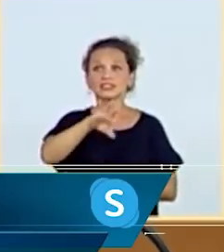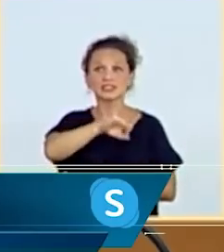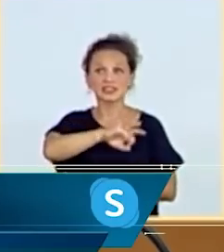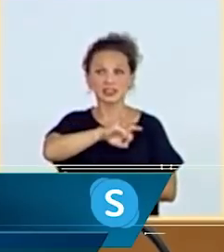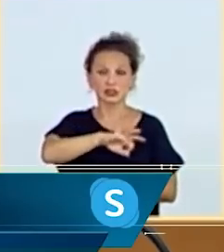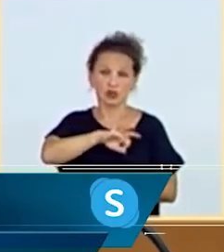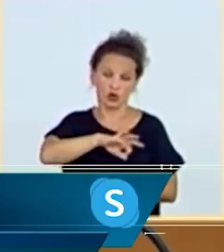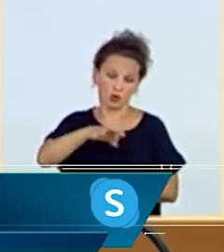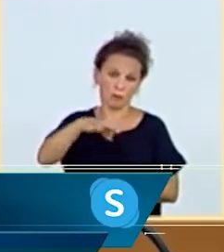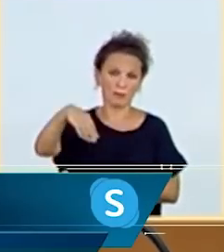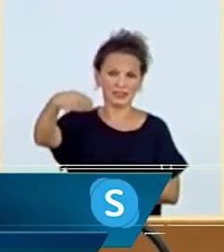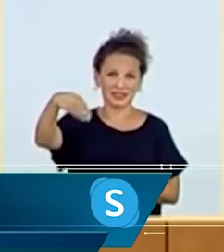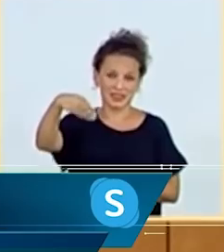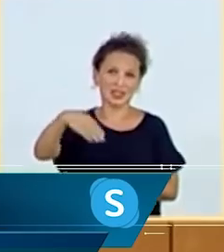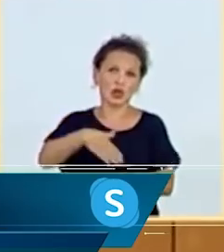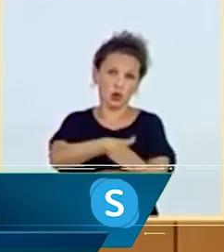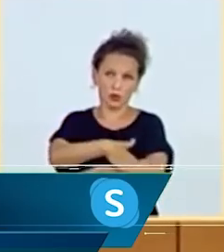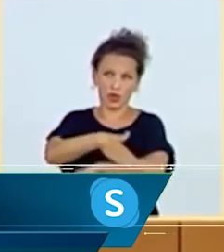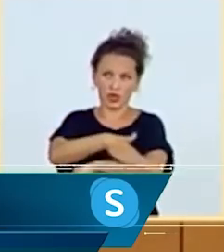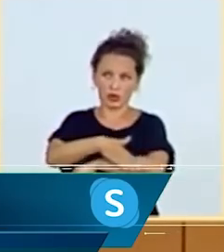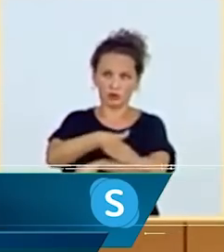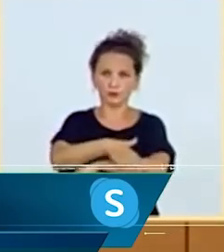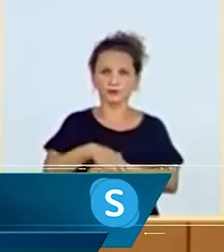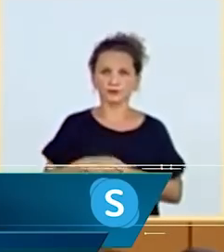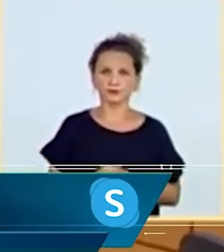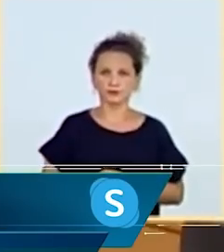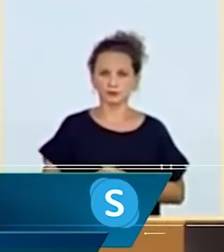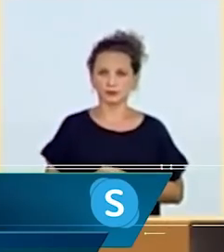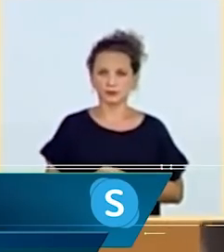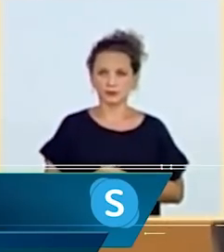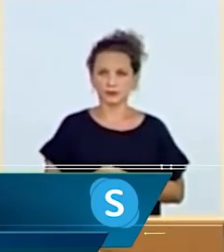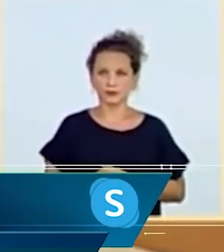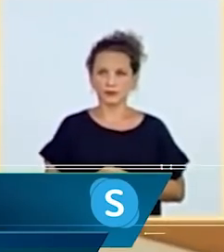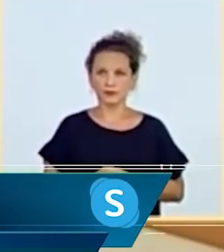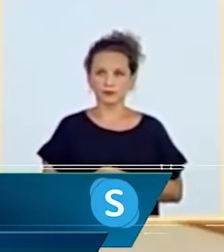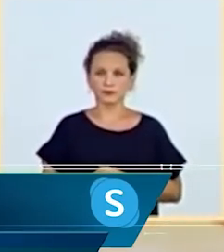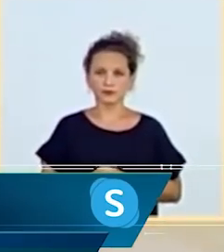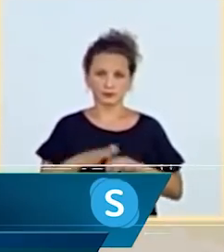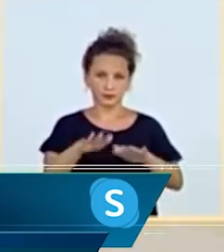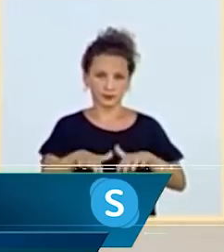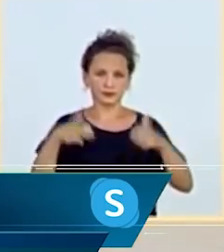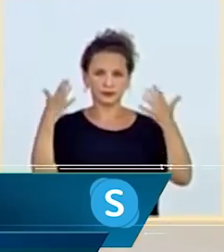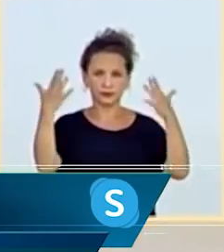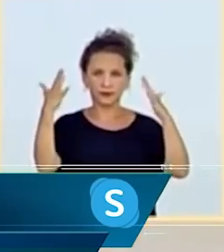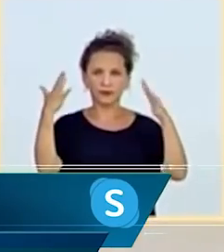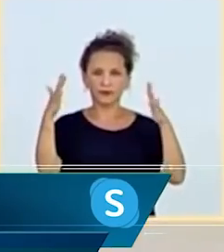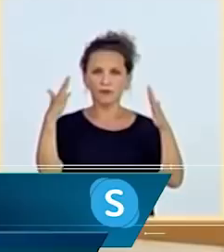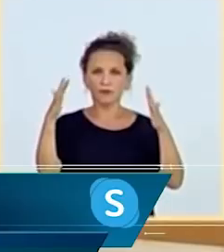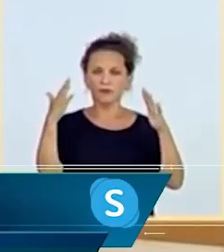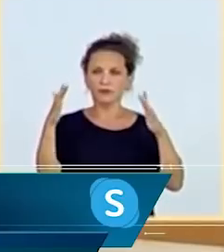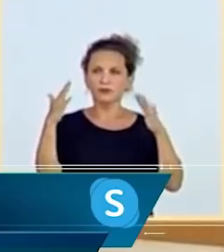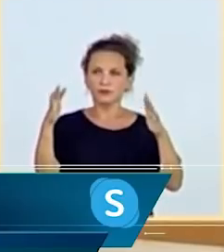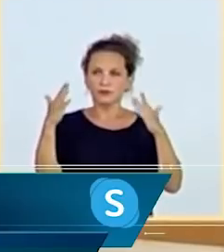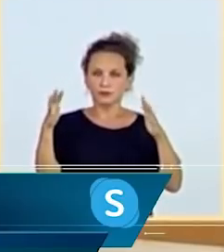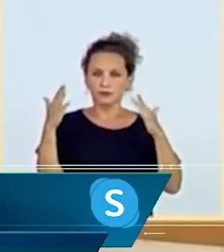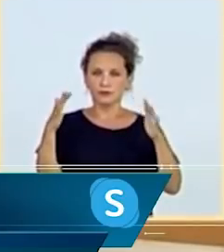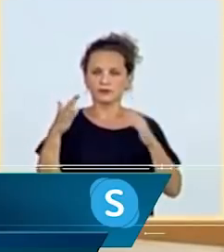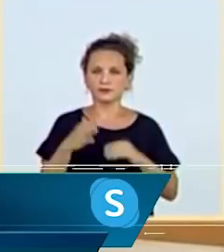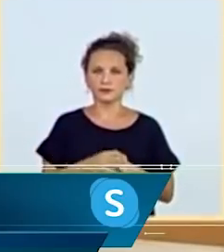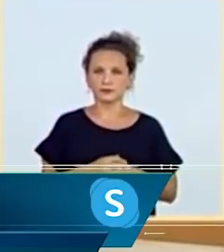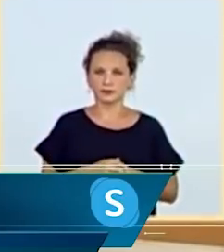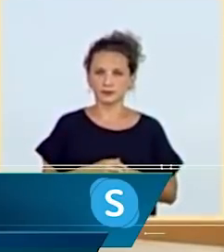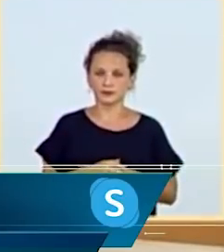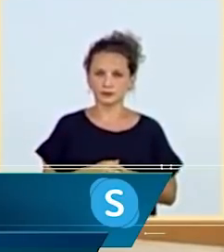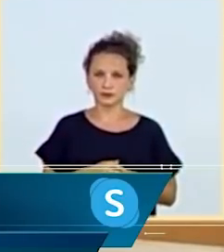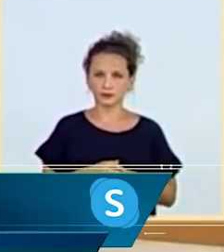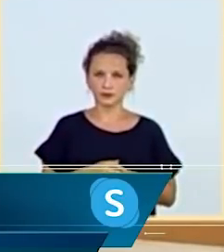en una prisión nada es tan ser dijo él ha podido elegir su manera de morir oportunidad que no dio a sus víctimas esta es